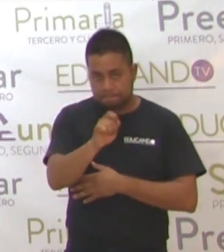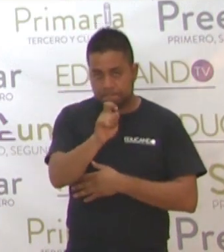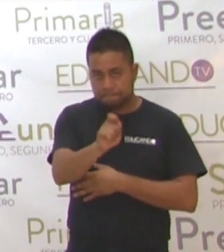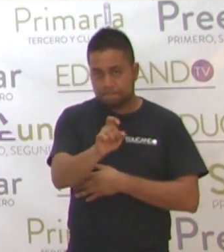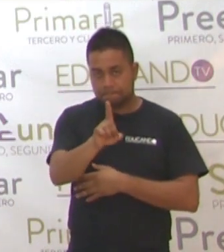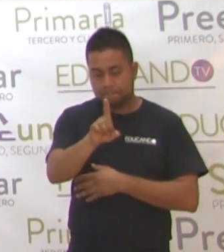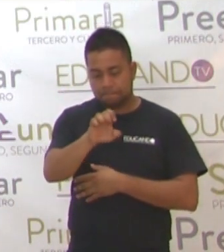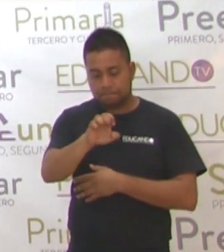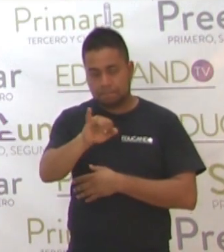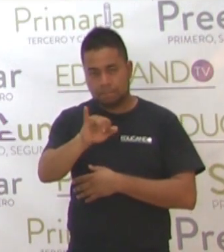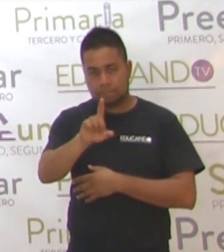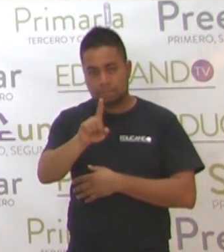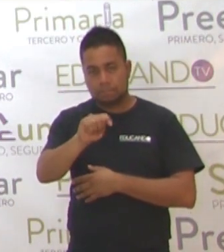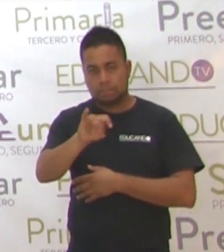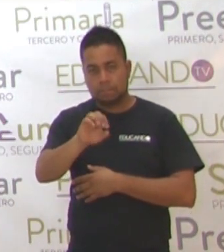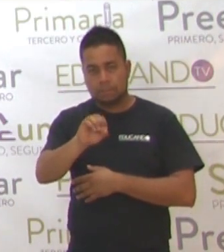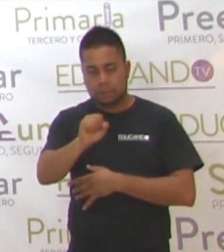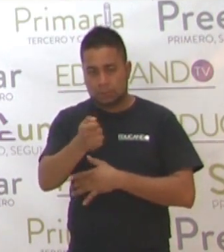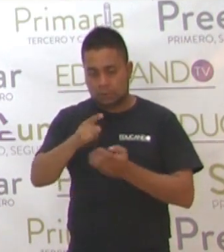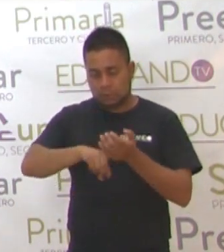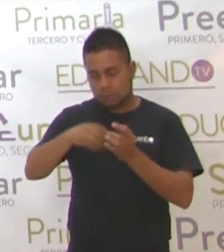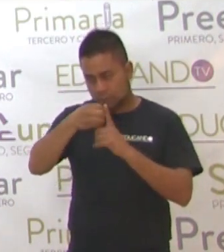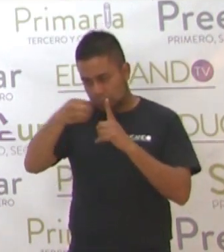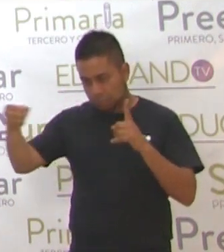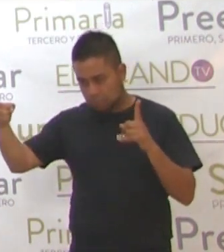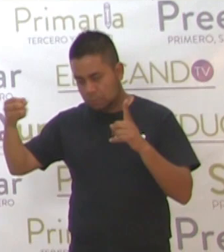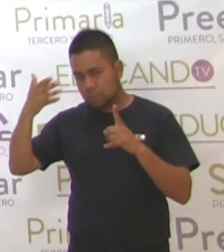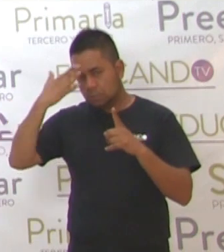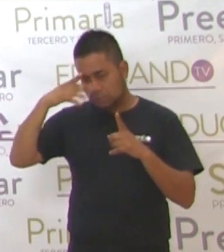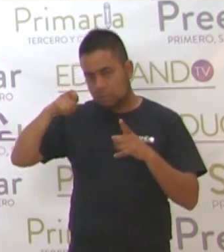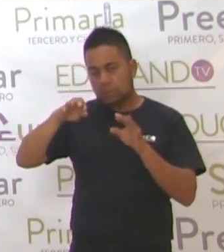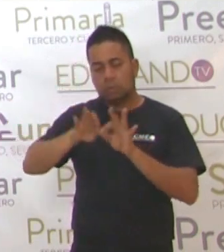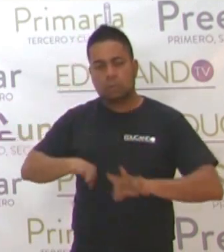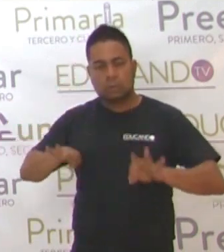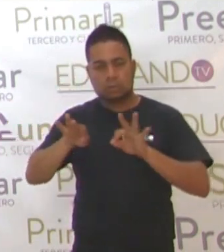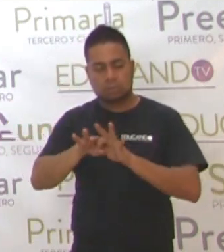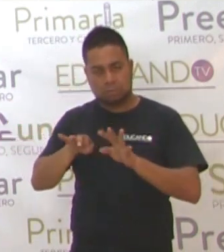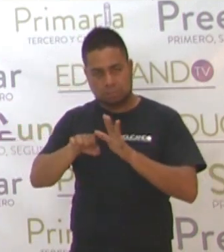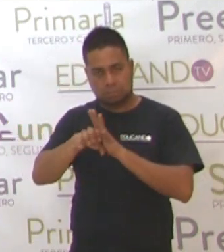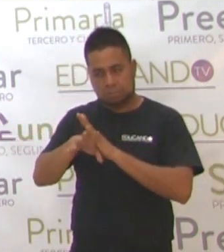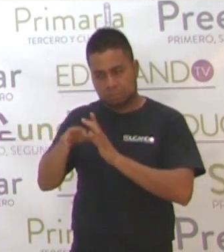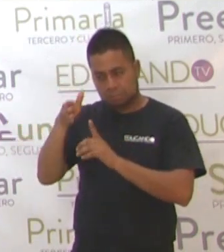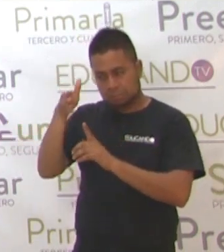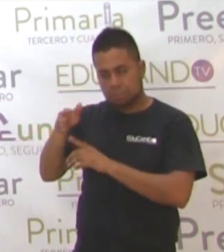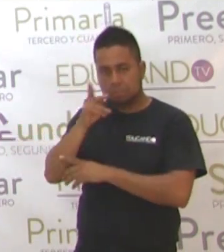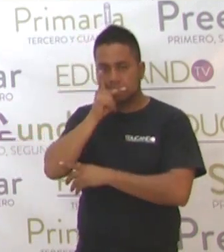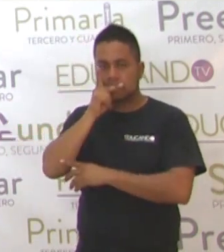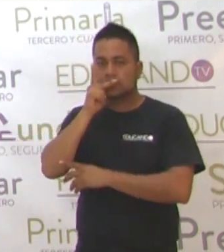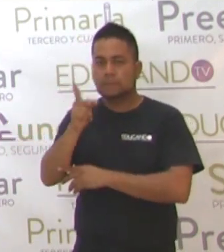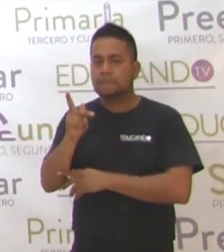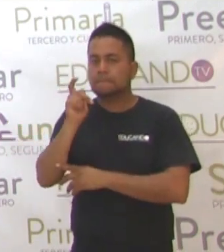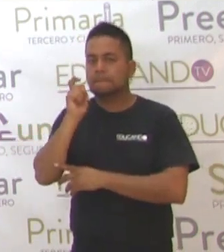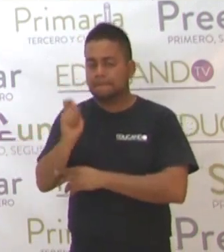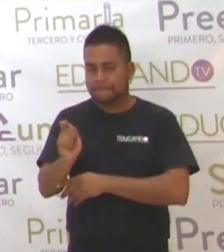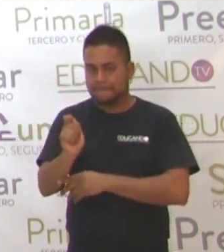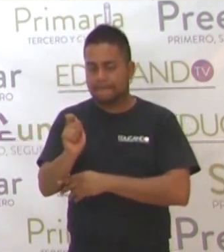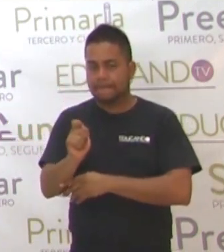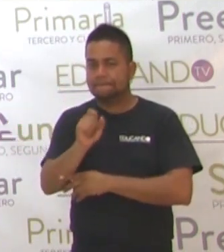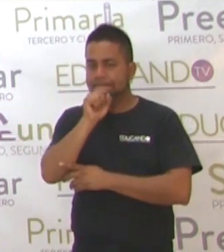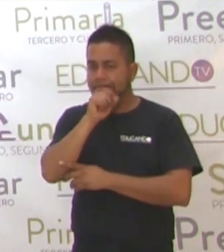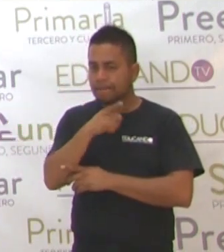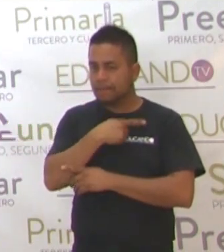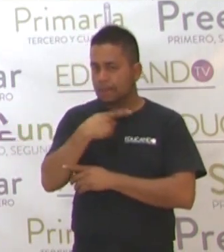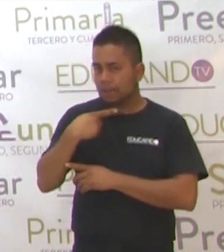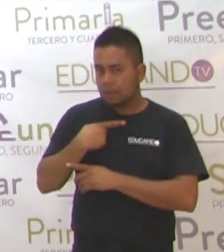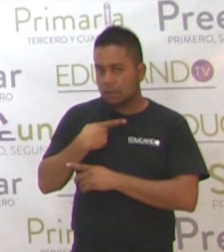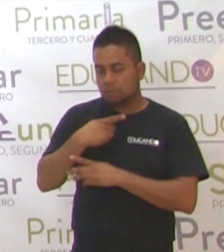oración es muy importante hacer la referencia de que estos dípticos van a tener también una